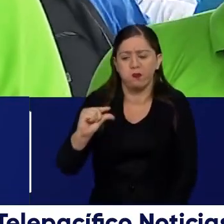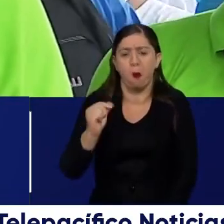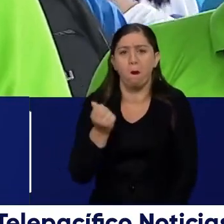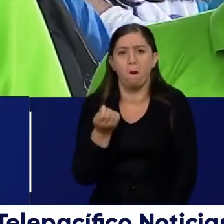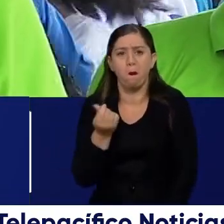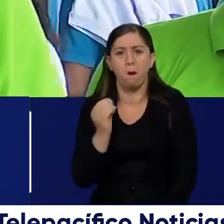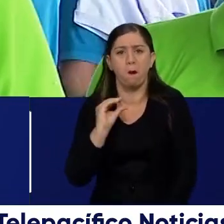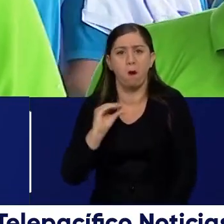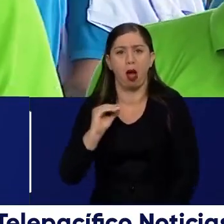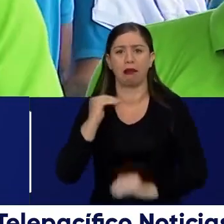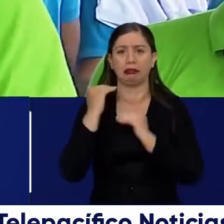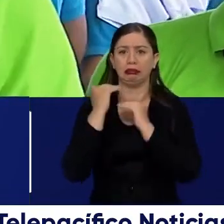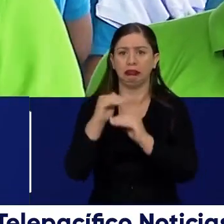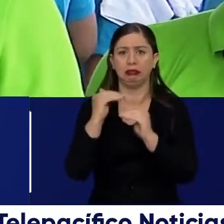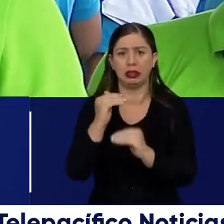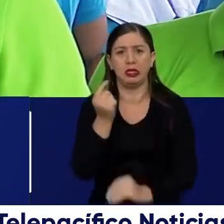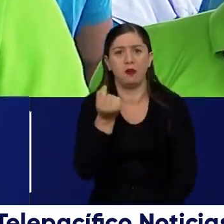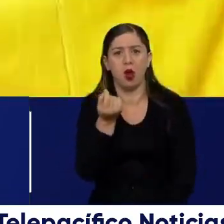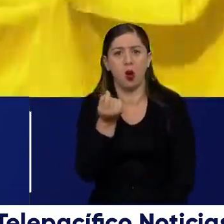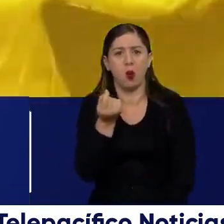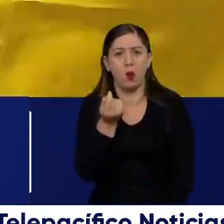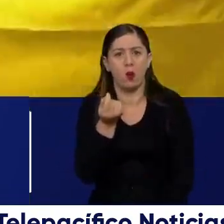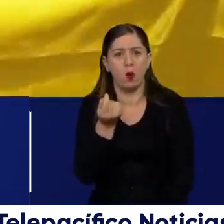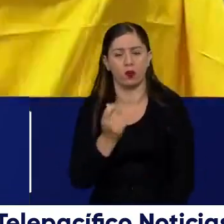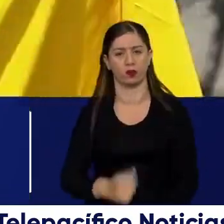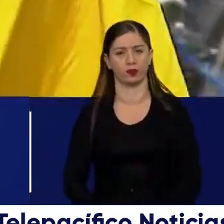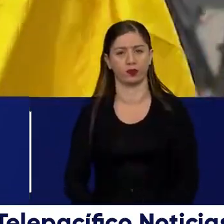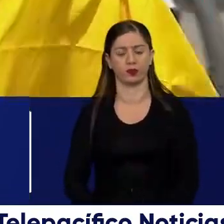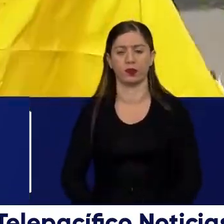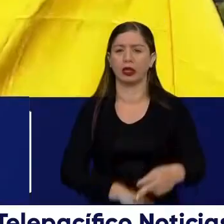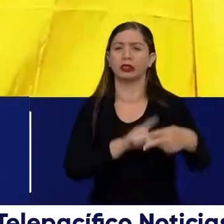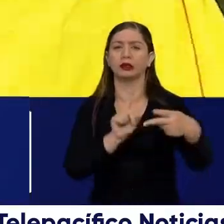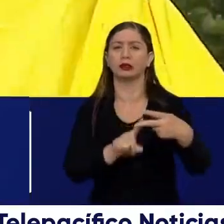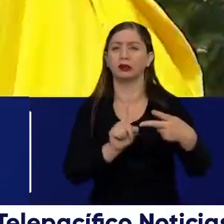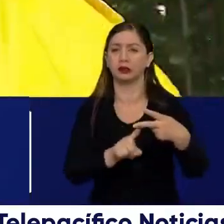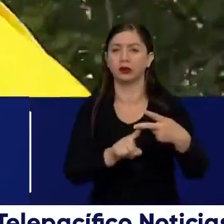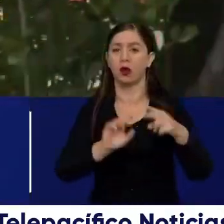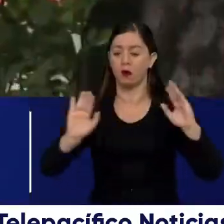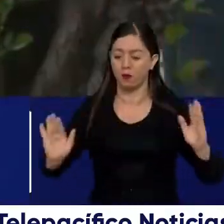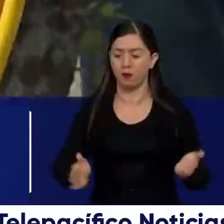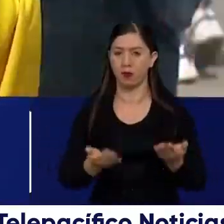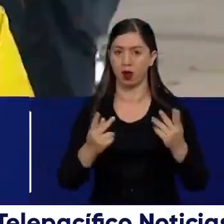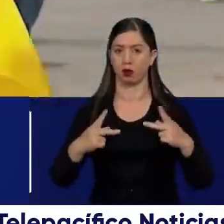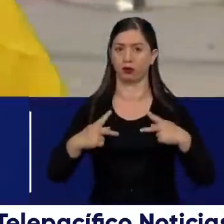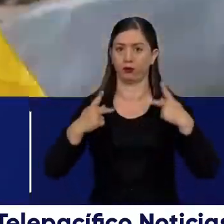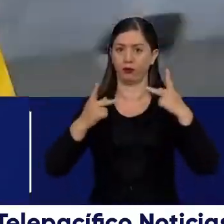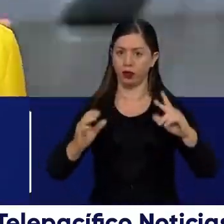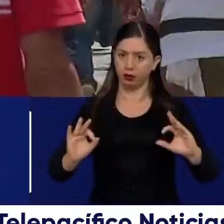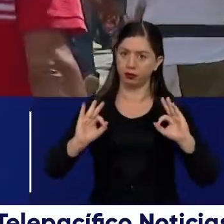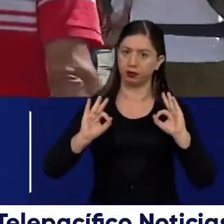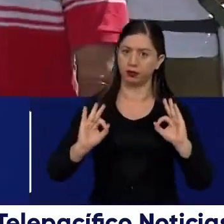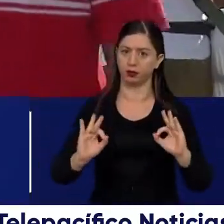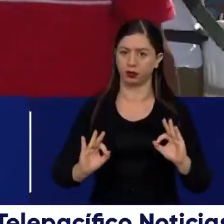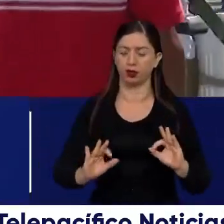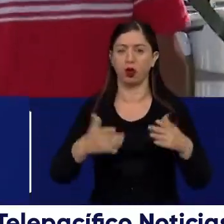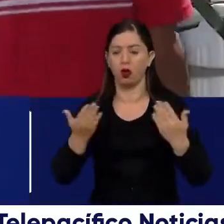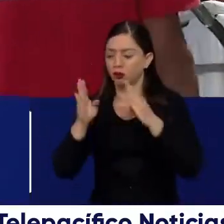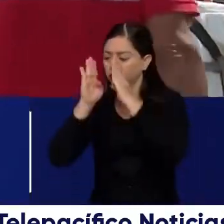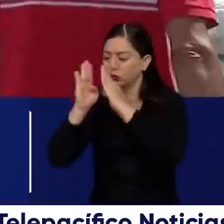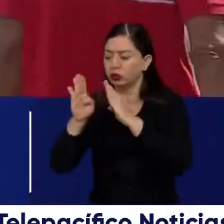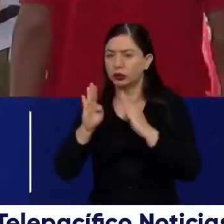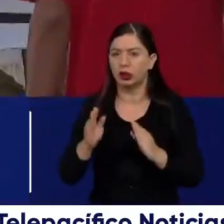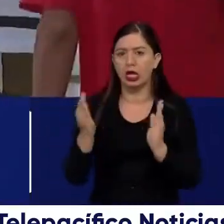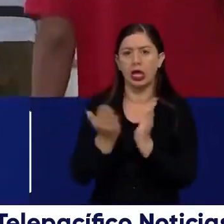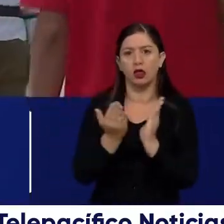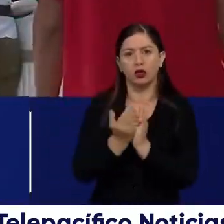pago del salario mínimo. Segundo, el mejoramiento de calidad de vida y la atención